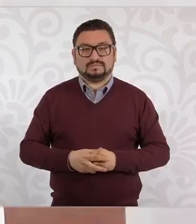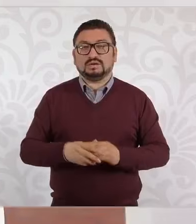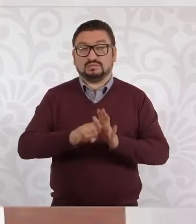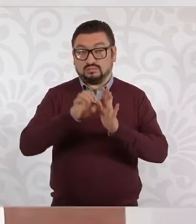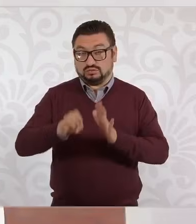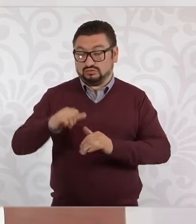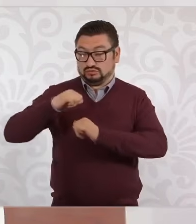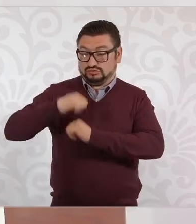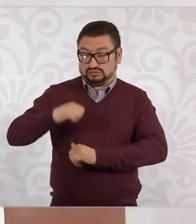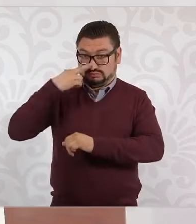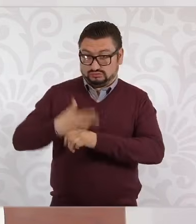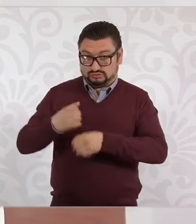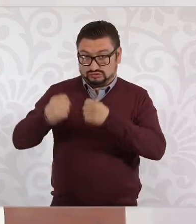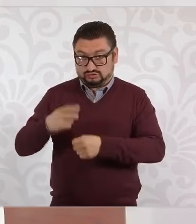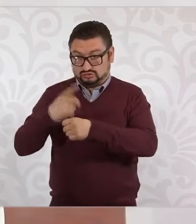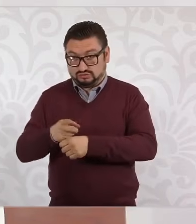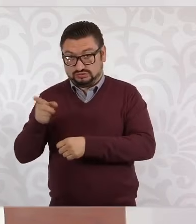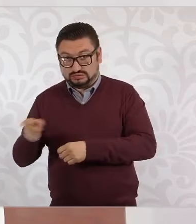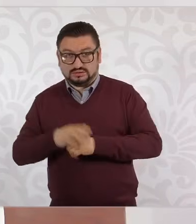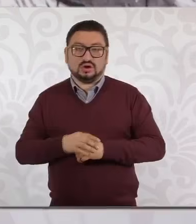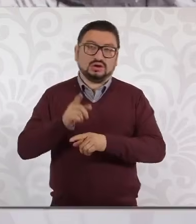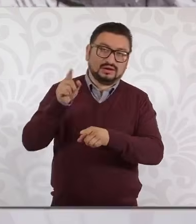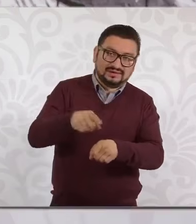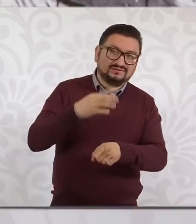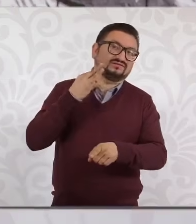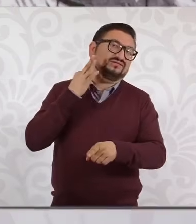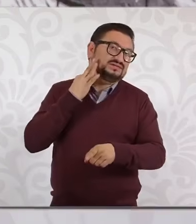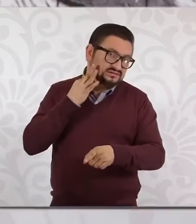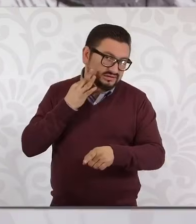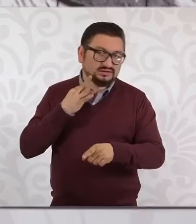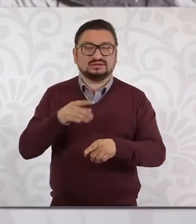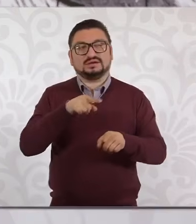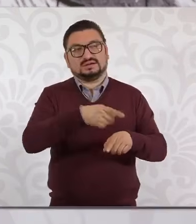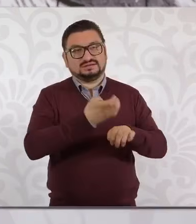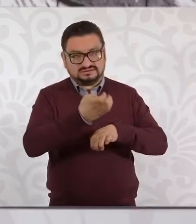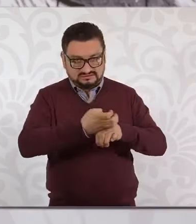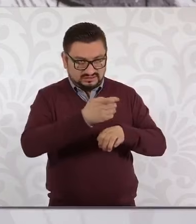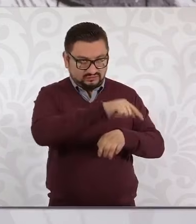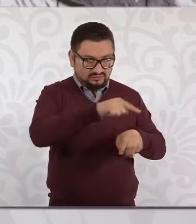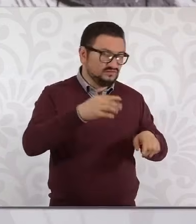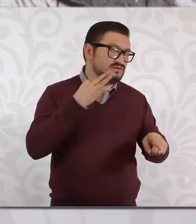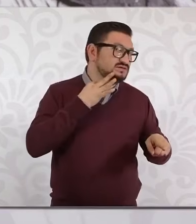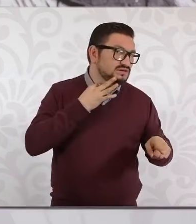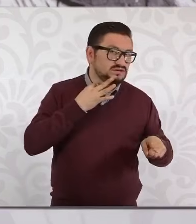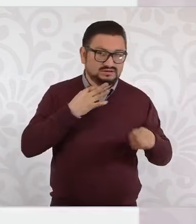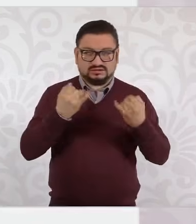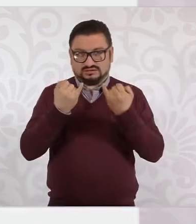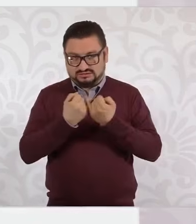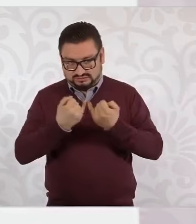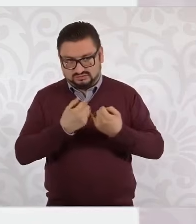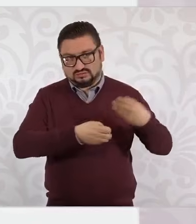de seguridad, otra parte es la fiscalía, las fiscalías estatales, y otra parte es el Poder